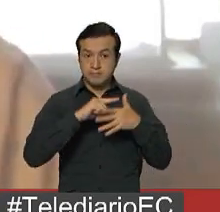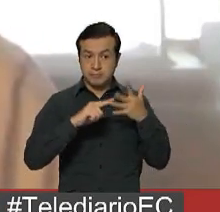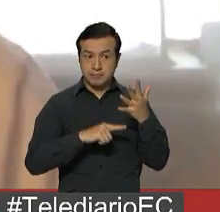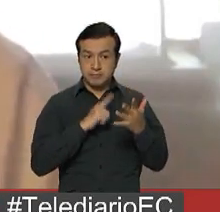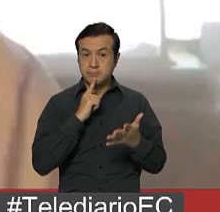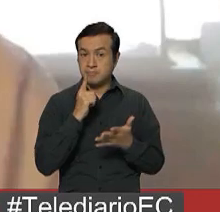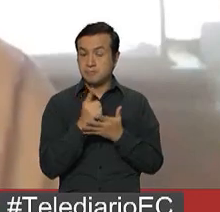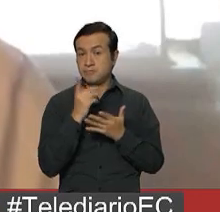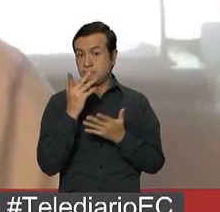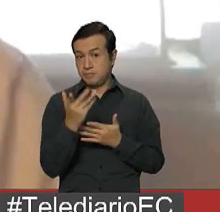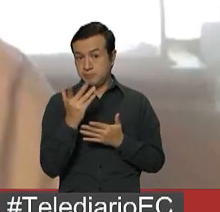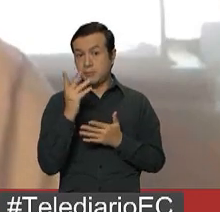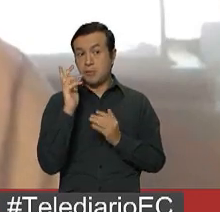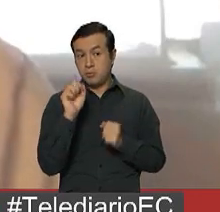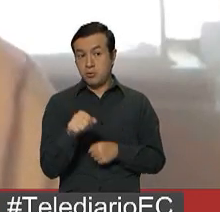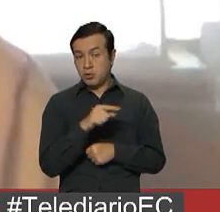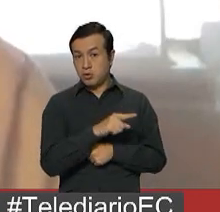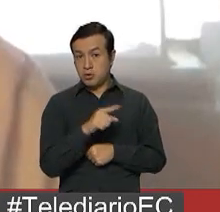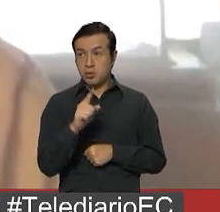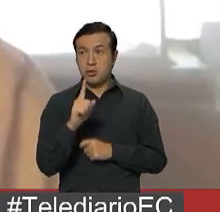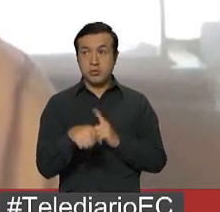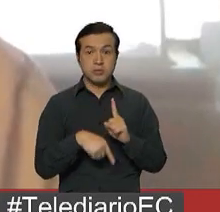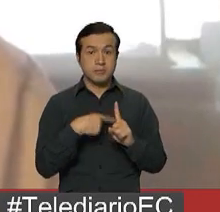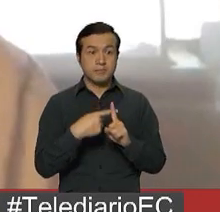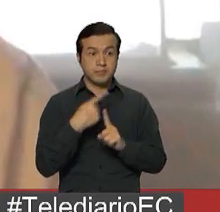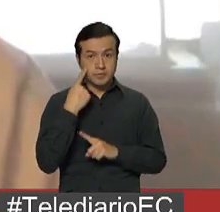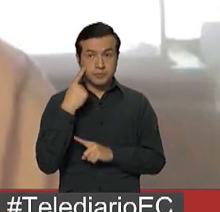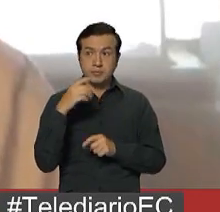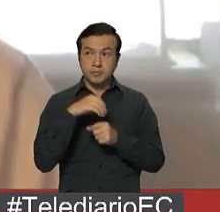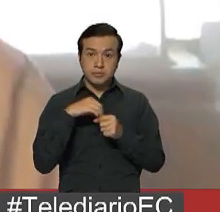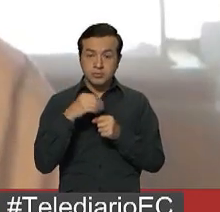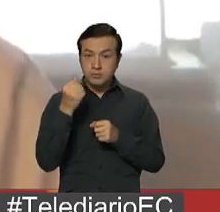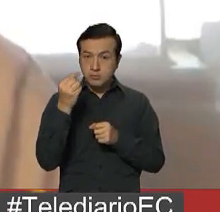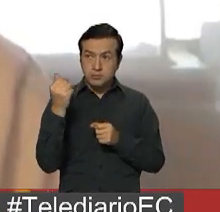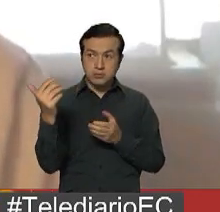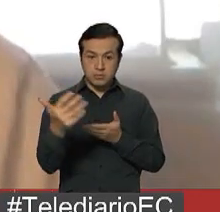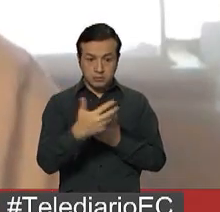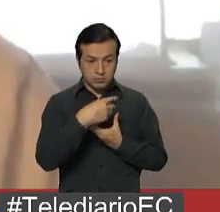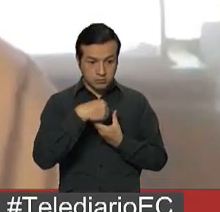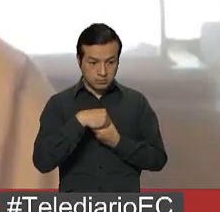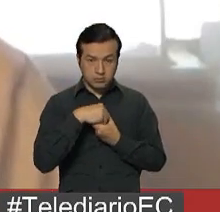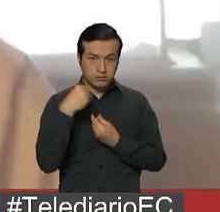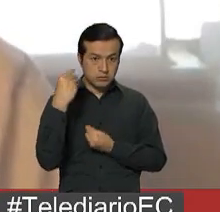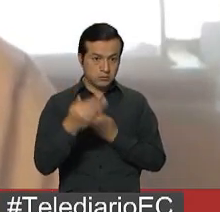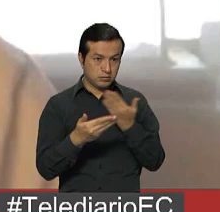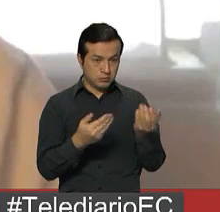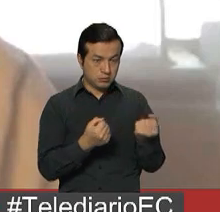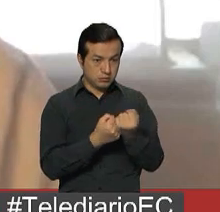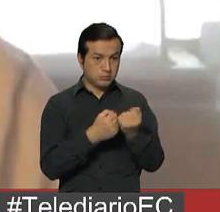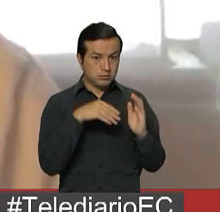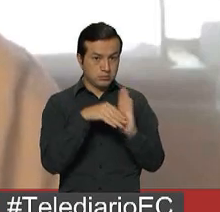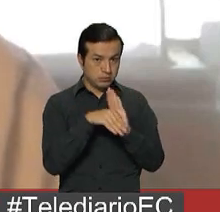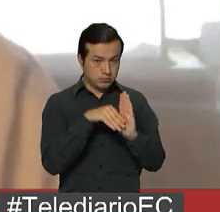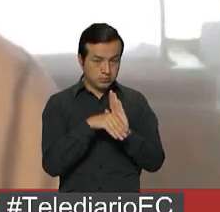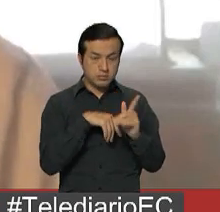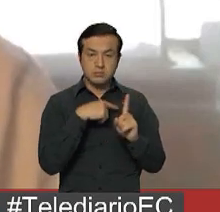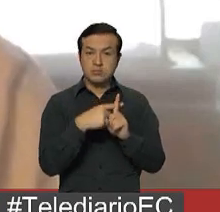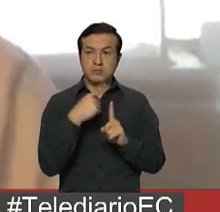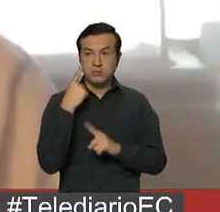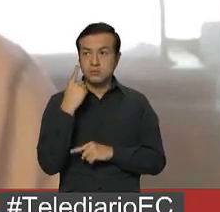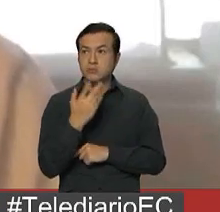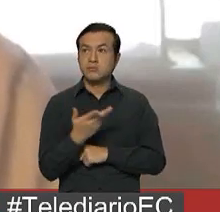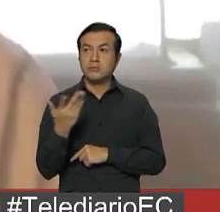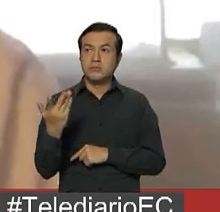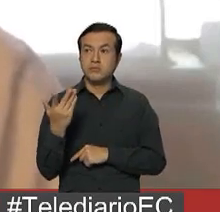hay la posibilidad de adquirir al fondo de liquidez que tiene que le puede dar liquidez al sistema financiero y también